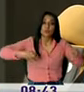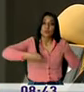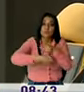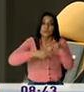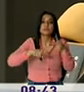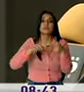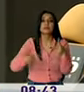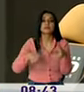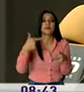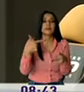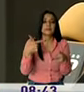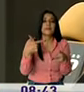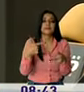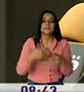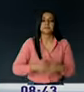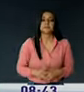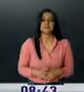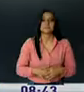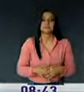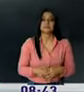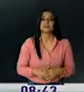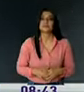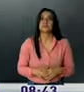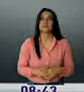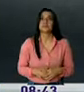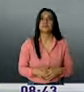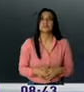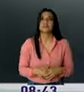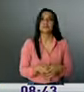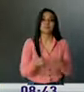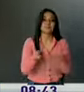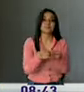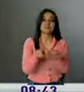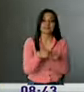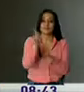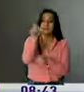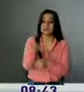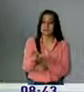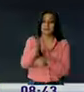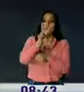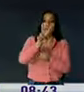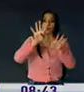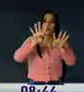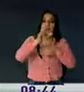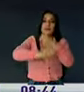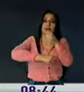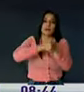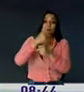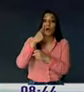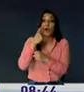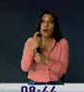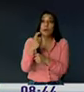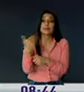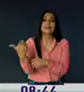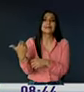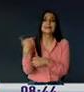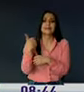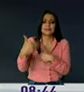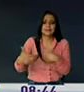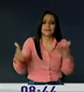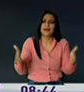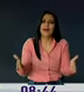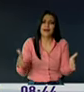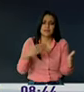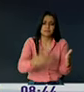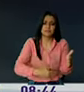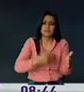fuego en su poder. De igual manera se detuvo a un hombre de 29 años, quien tenía en su poder una caja cubierta con plásticos